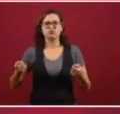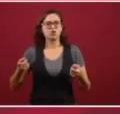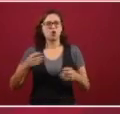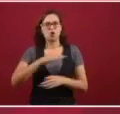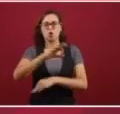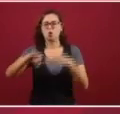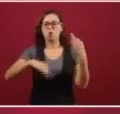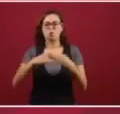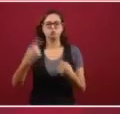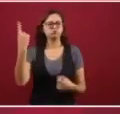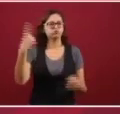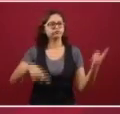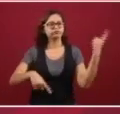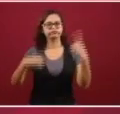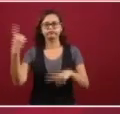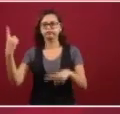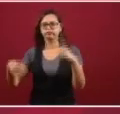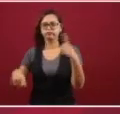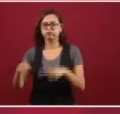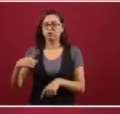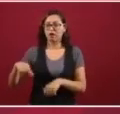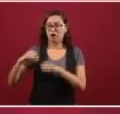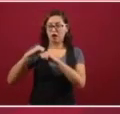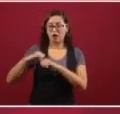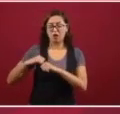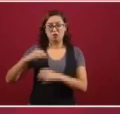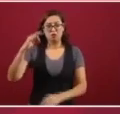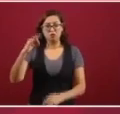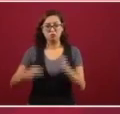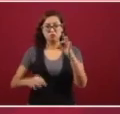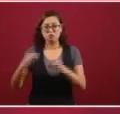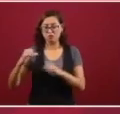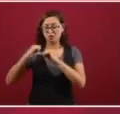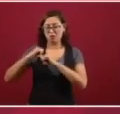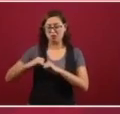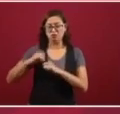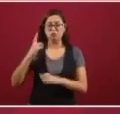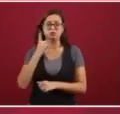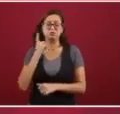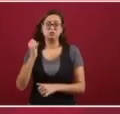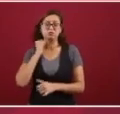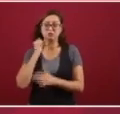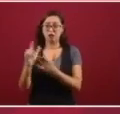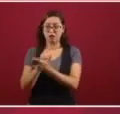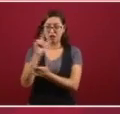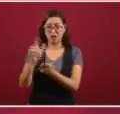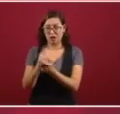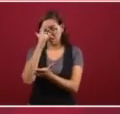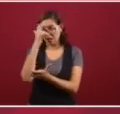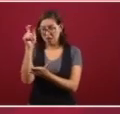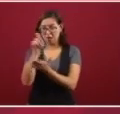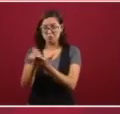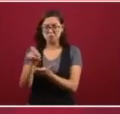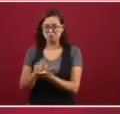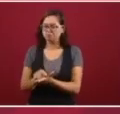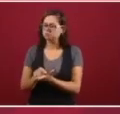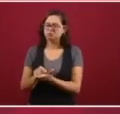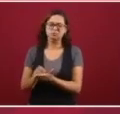y el Poder Judicial y el Poder Legislativo eran